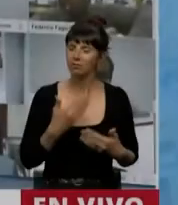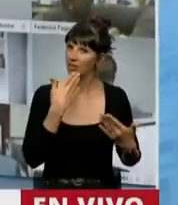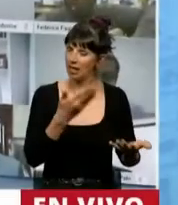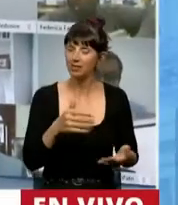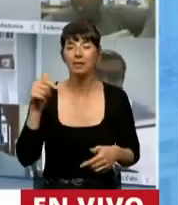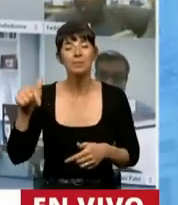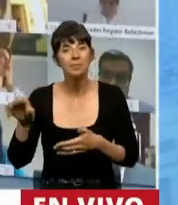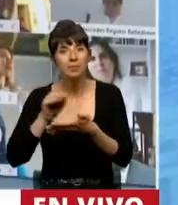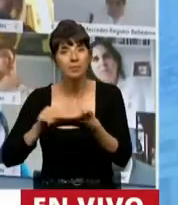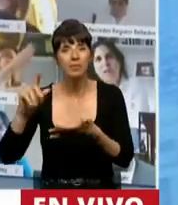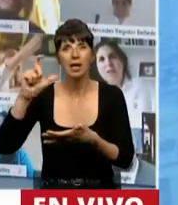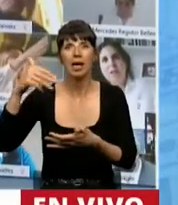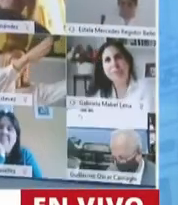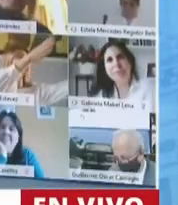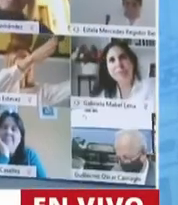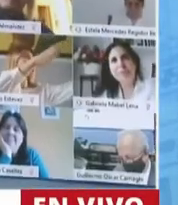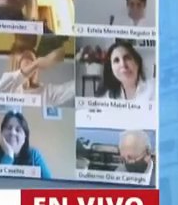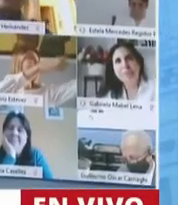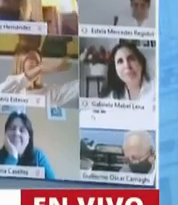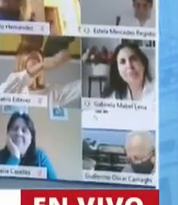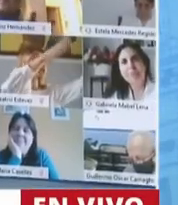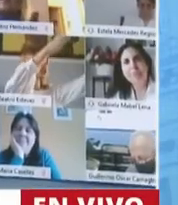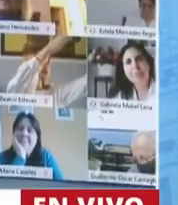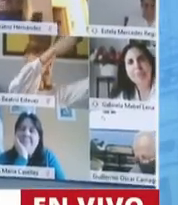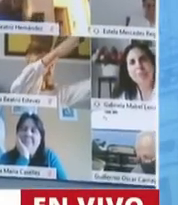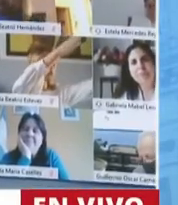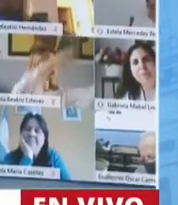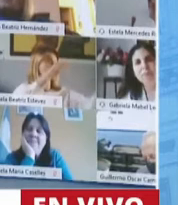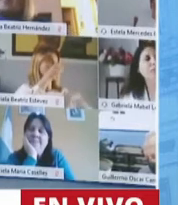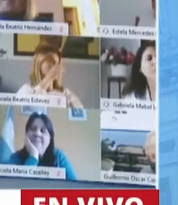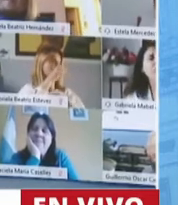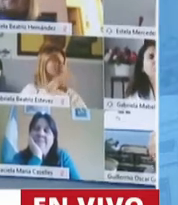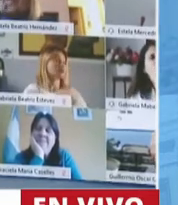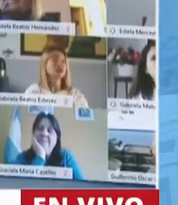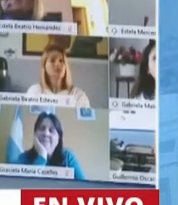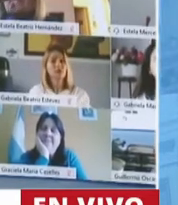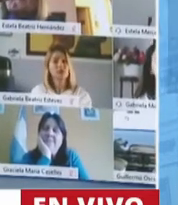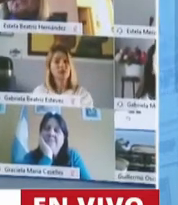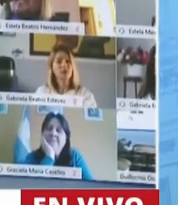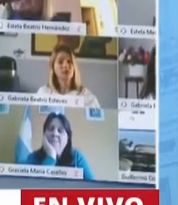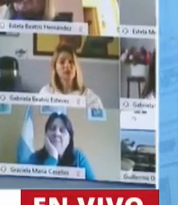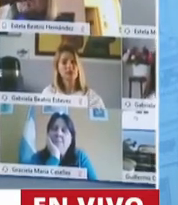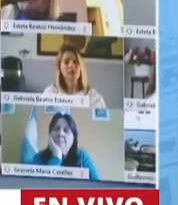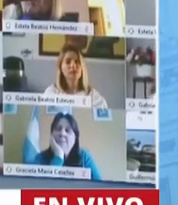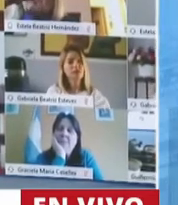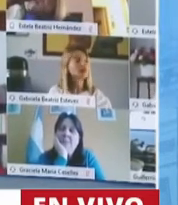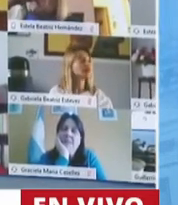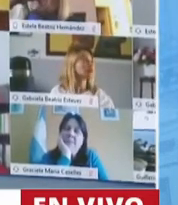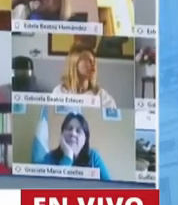Tiene la palabra la diputada Graciela Camaño. Diputado Moró, espere un momento, por favor, diputado Moró.